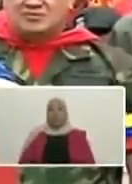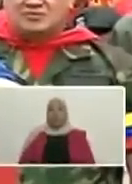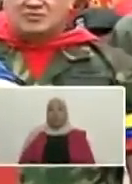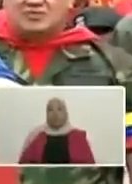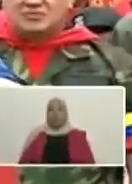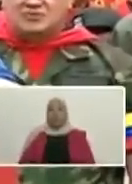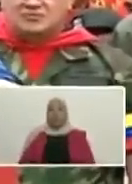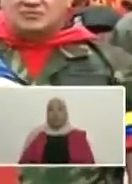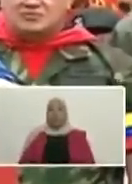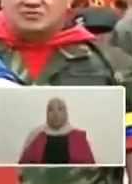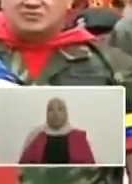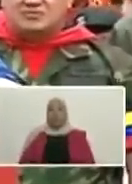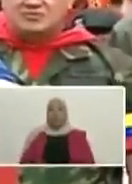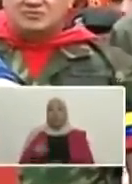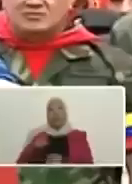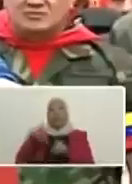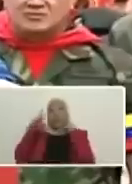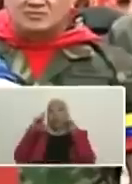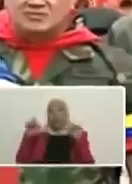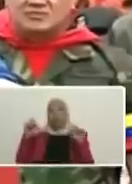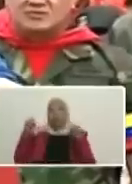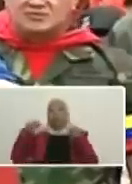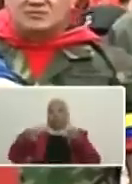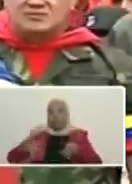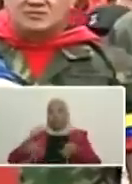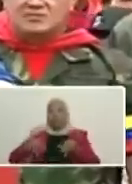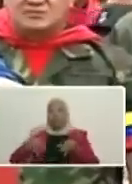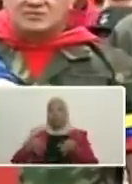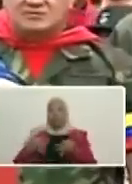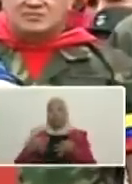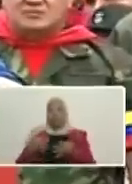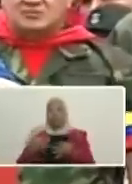Y se cumplió la profecía.